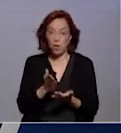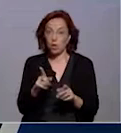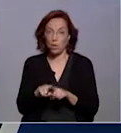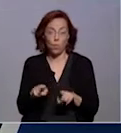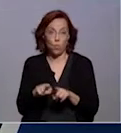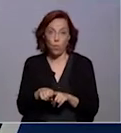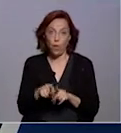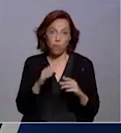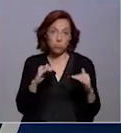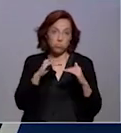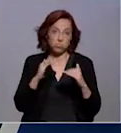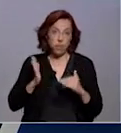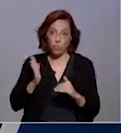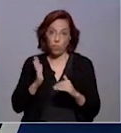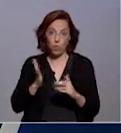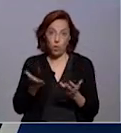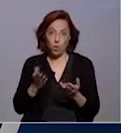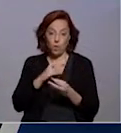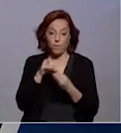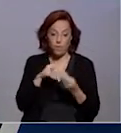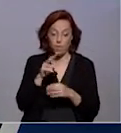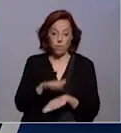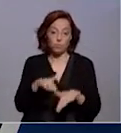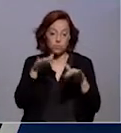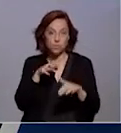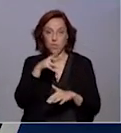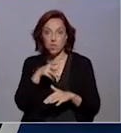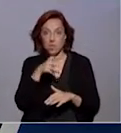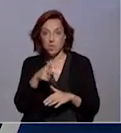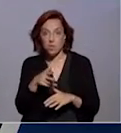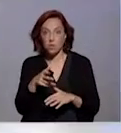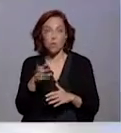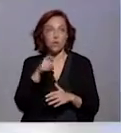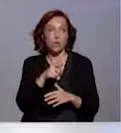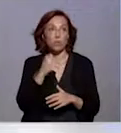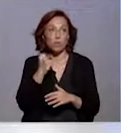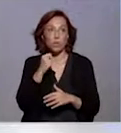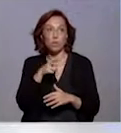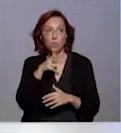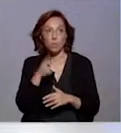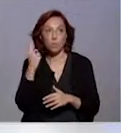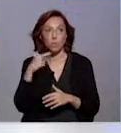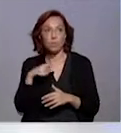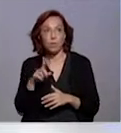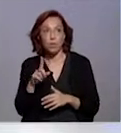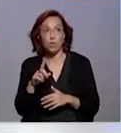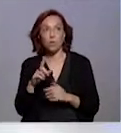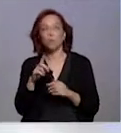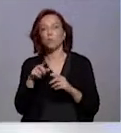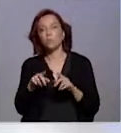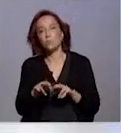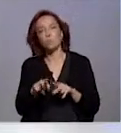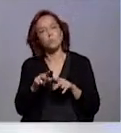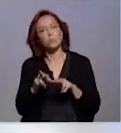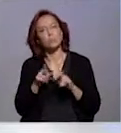por igual con la crianza de los hijos por capas es importante para los propios hijos pero persiste eso